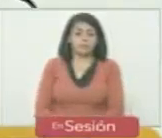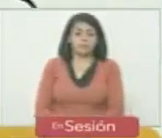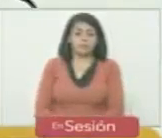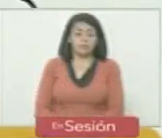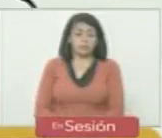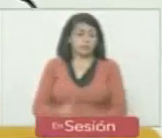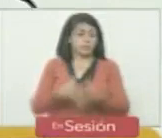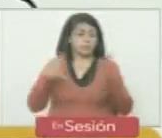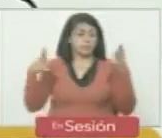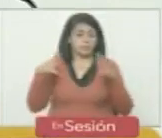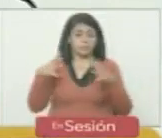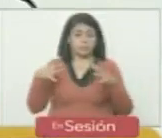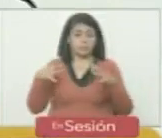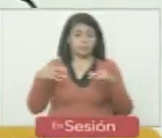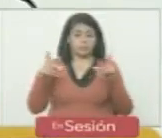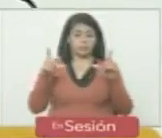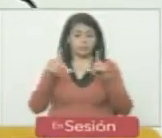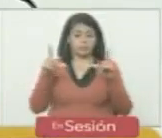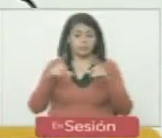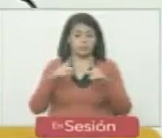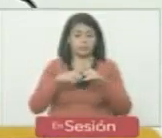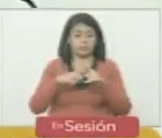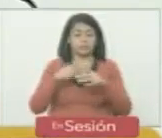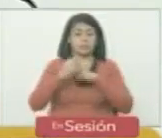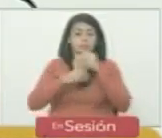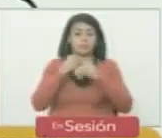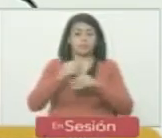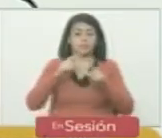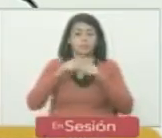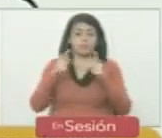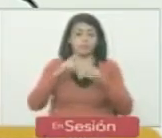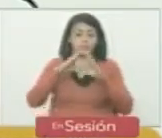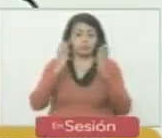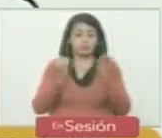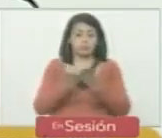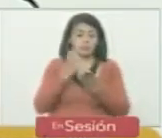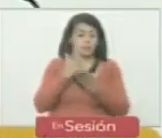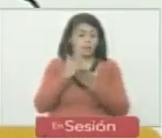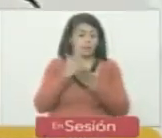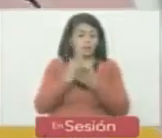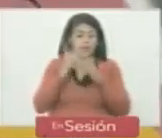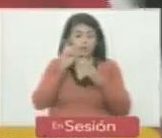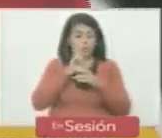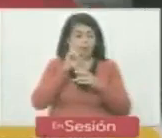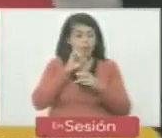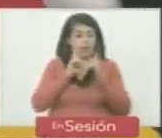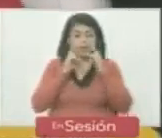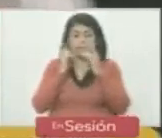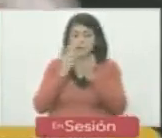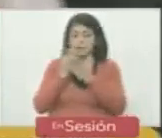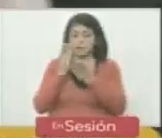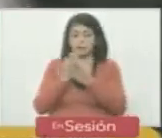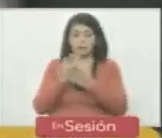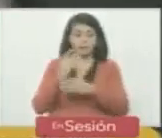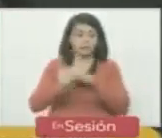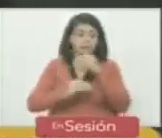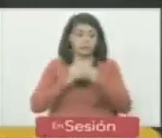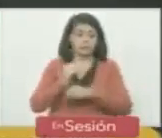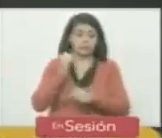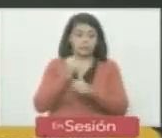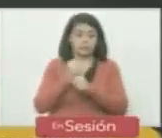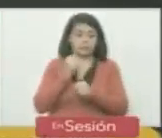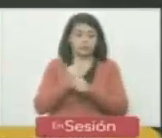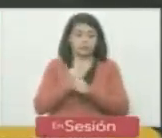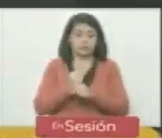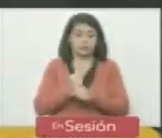los grandes medios hegemónicos globalizados, que siempre mienten, que siempre hacen su trabajo